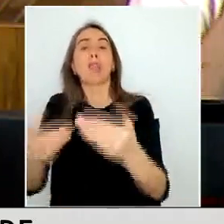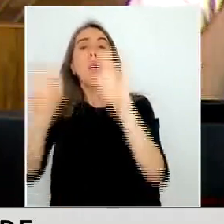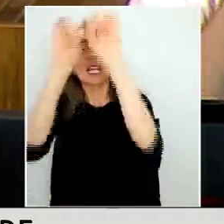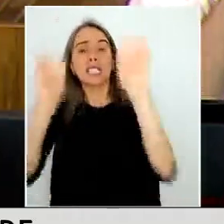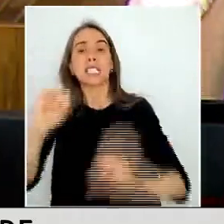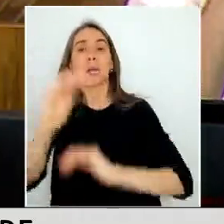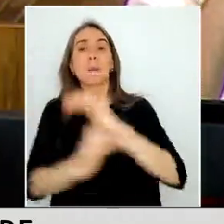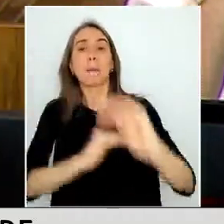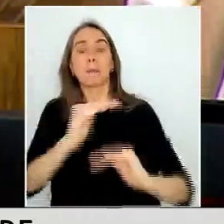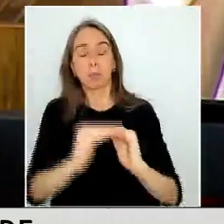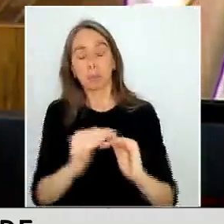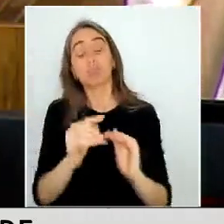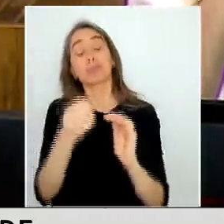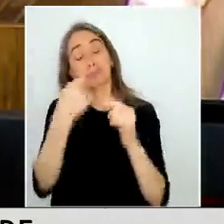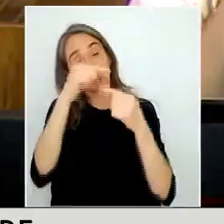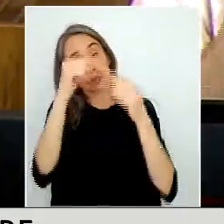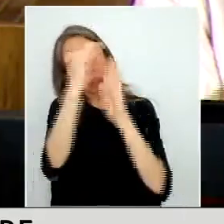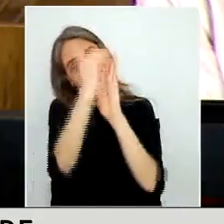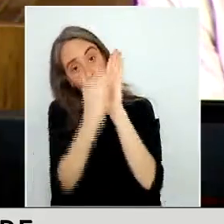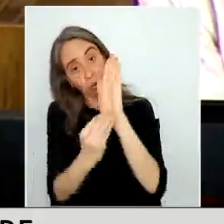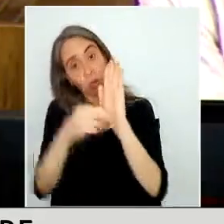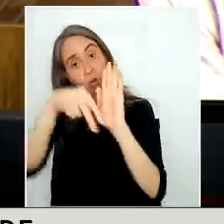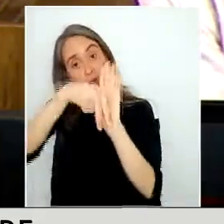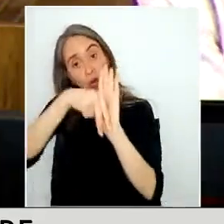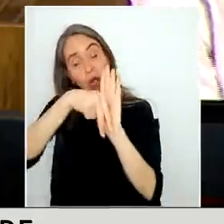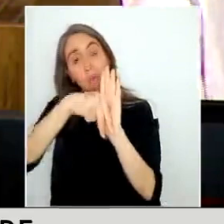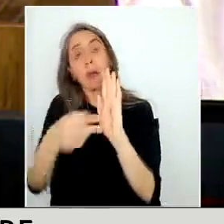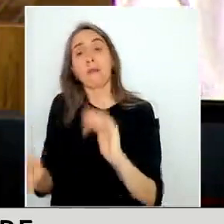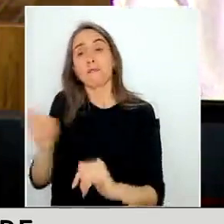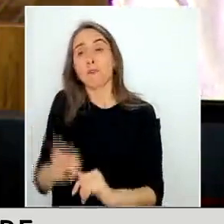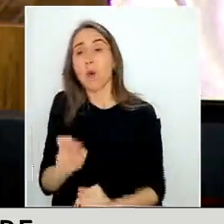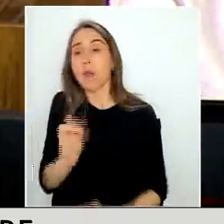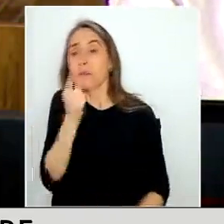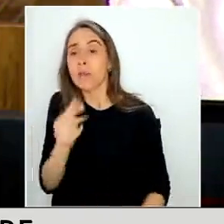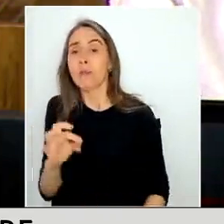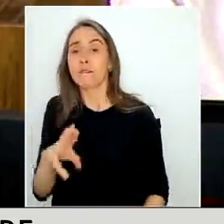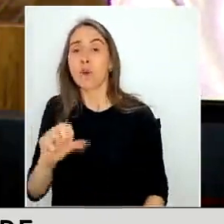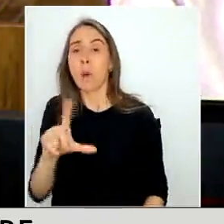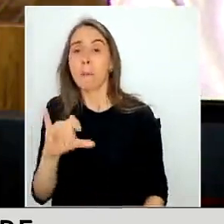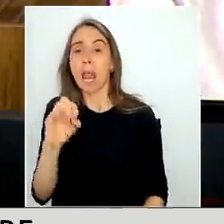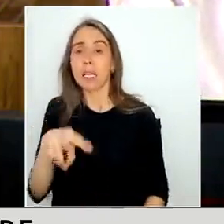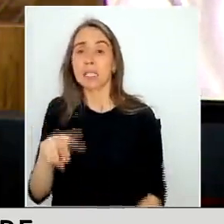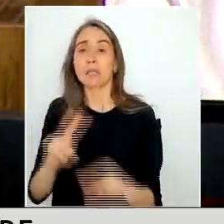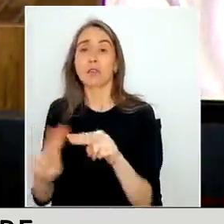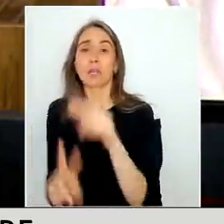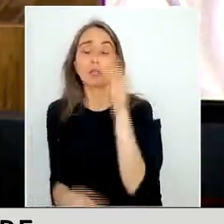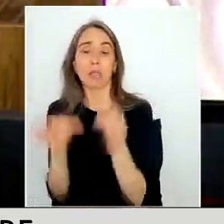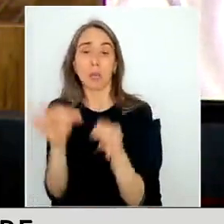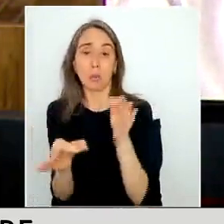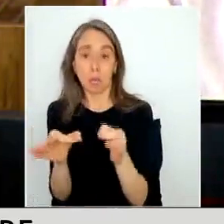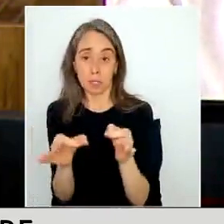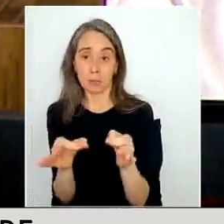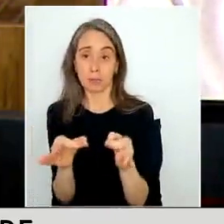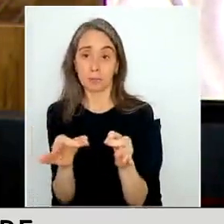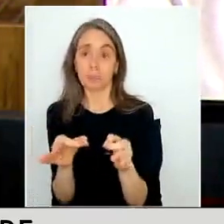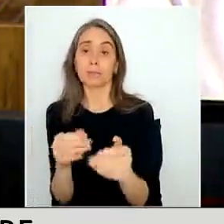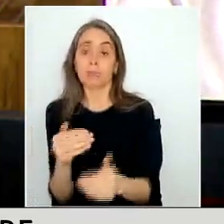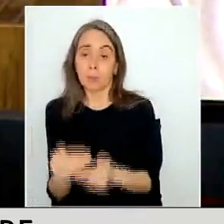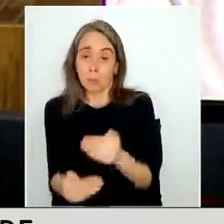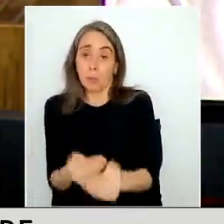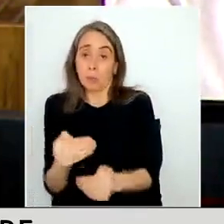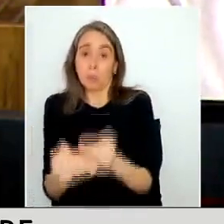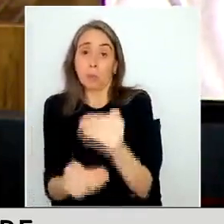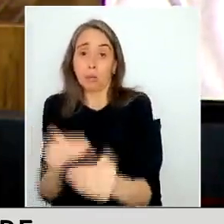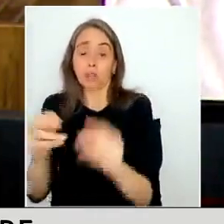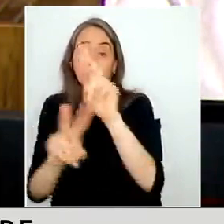propone la reformación que hoy día es una práctica judicial cuando en el desarrollo de un proceso criminal